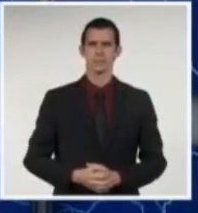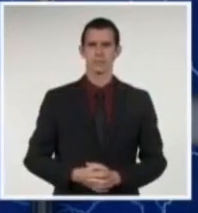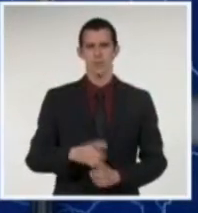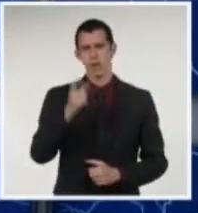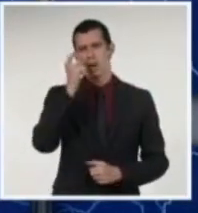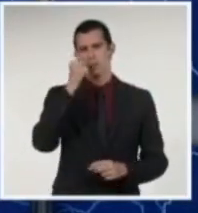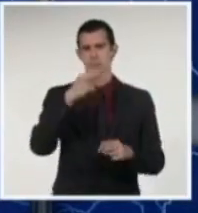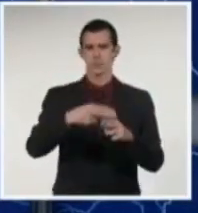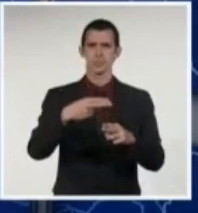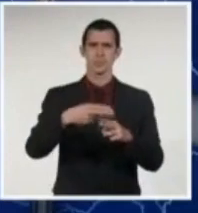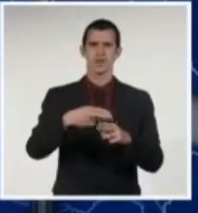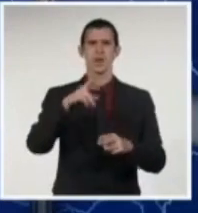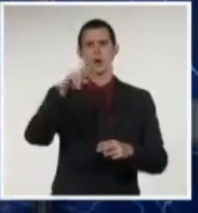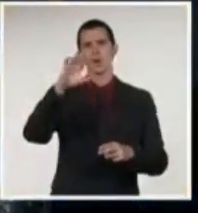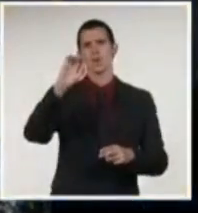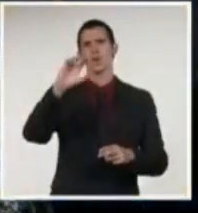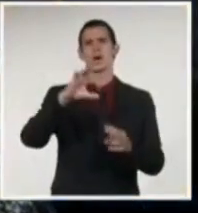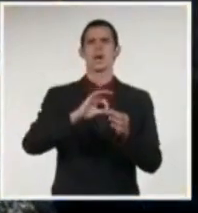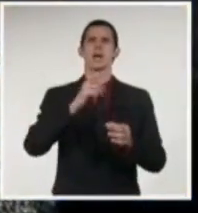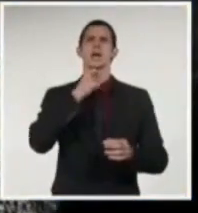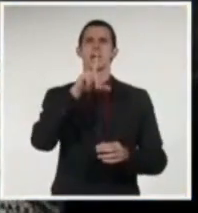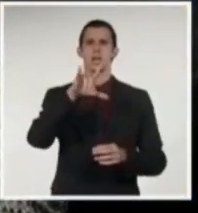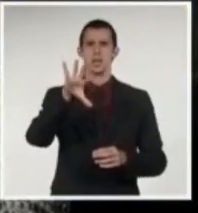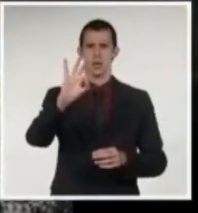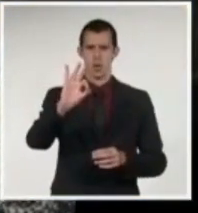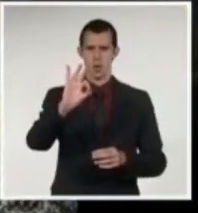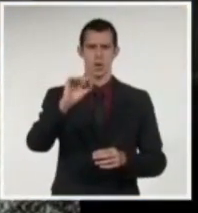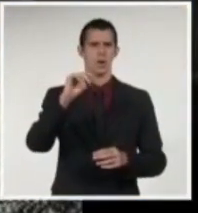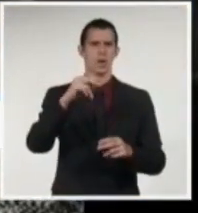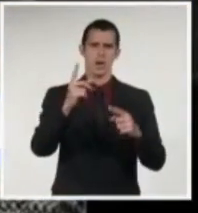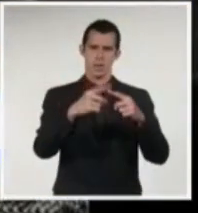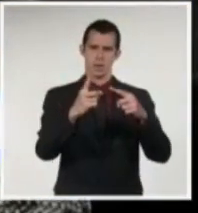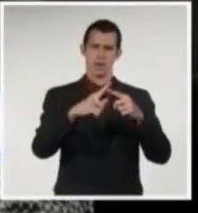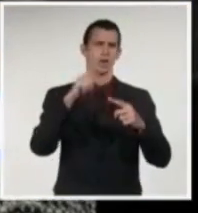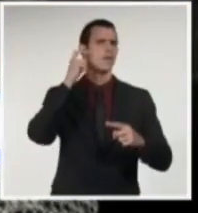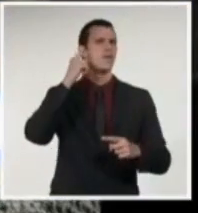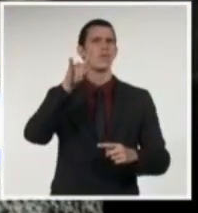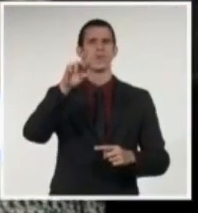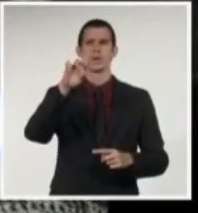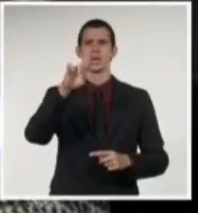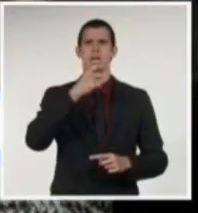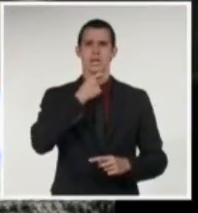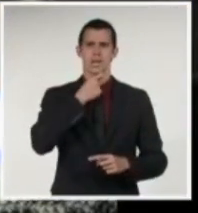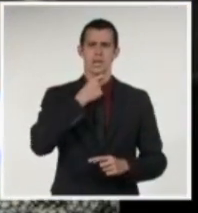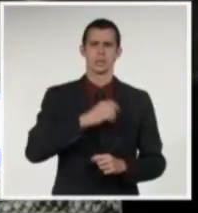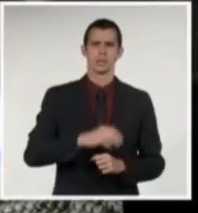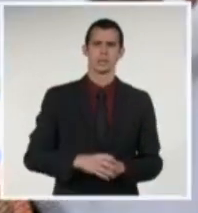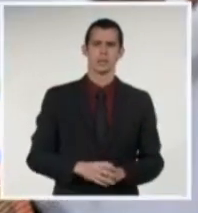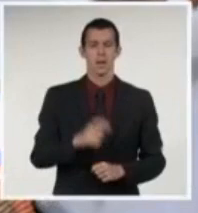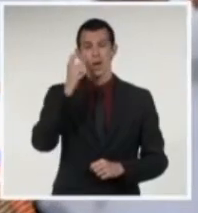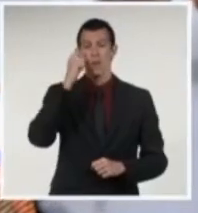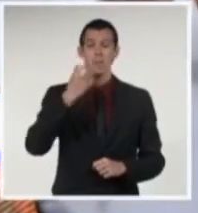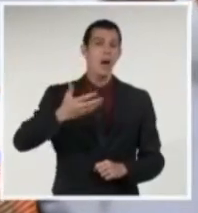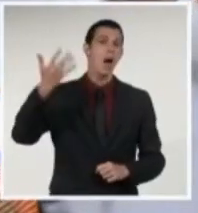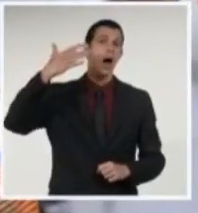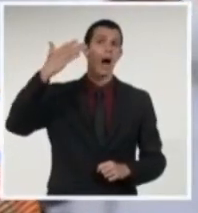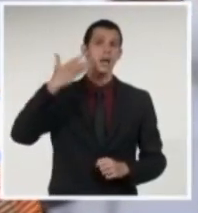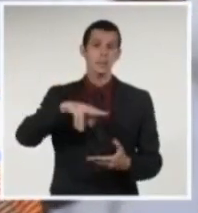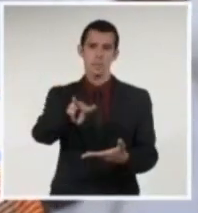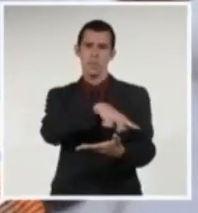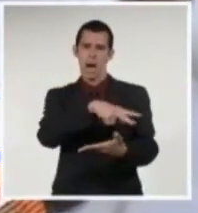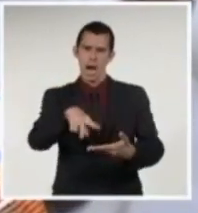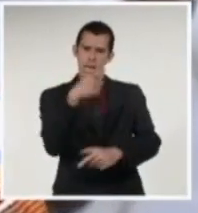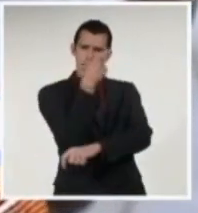Rogelio Martínez Furé. Miembro fundador de la UNEAC, trabajó desde su creación en el Instituto de Etnología y Folclore de la Academia de Ciencias de